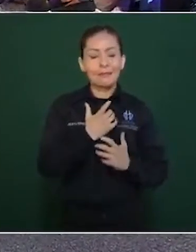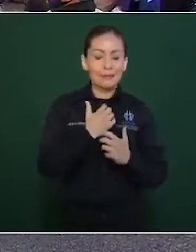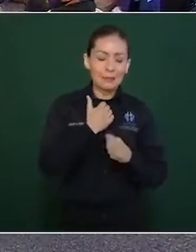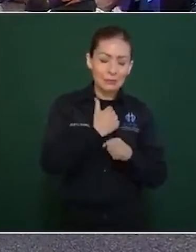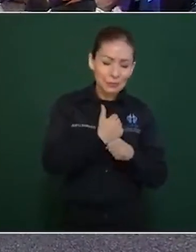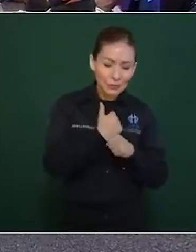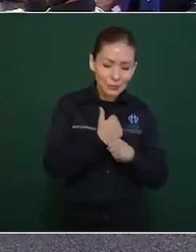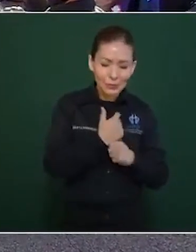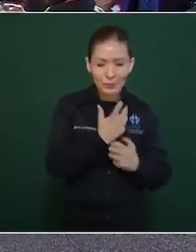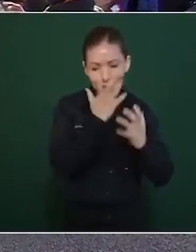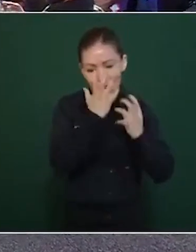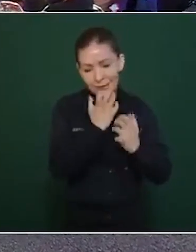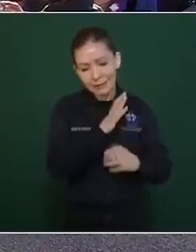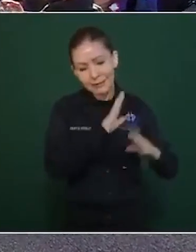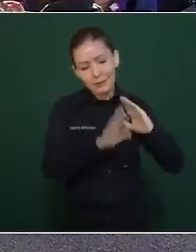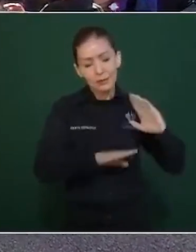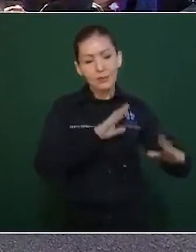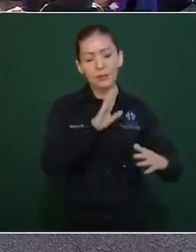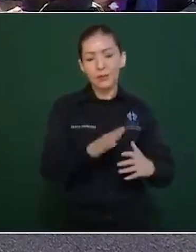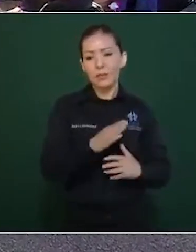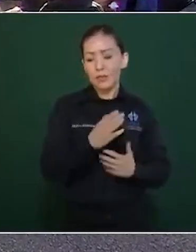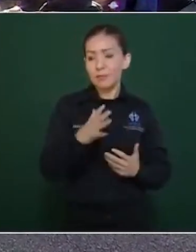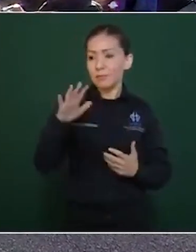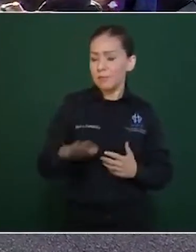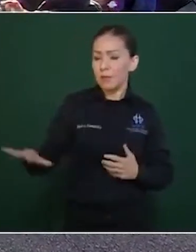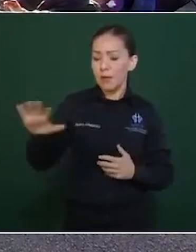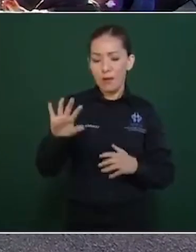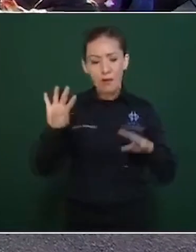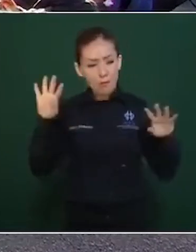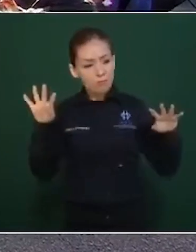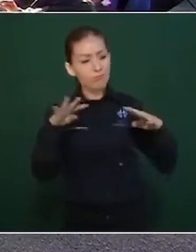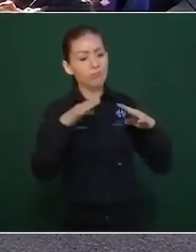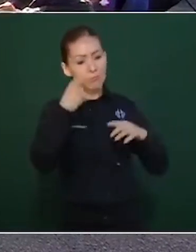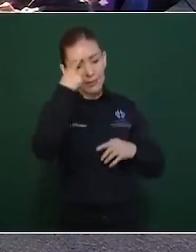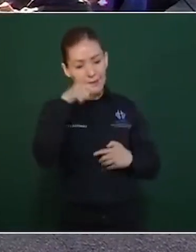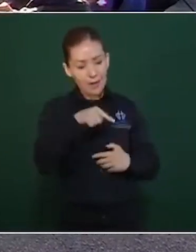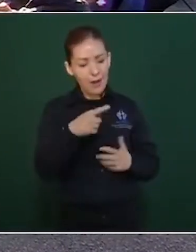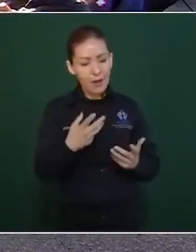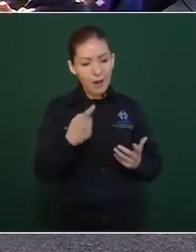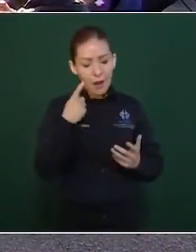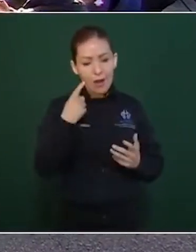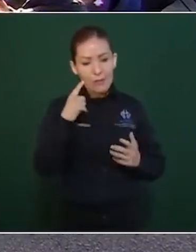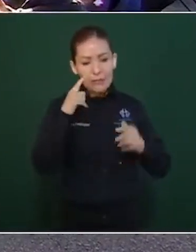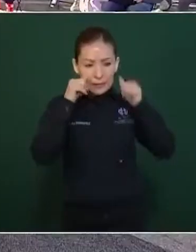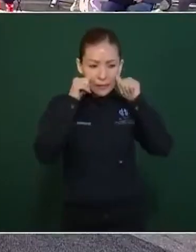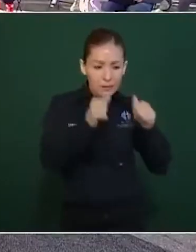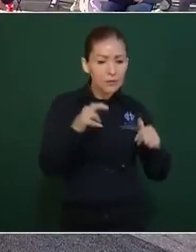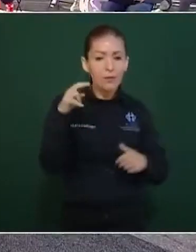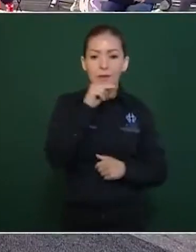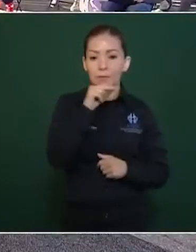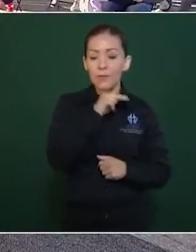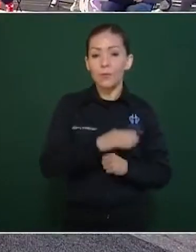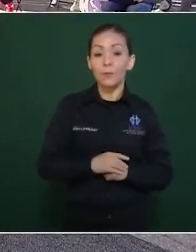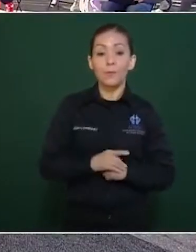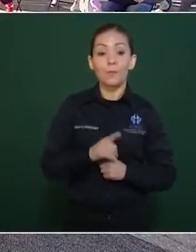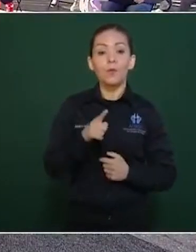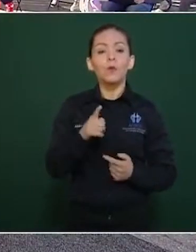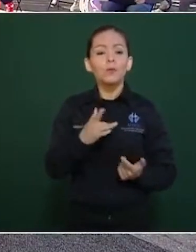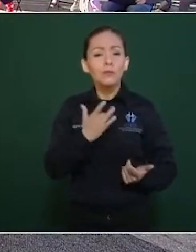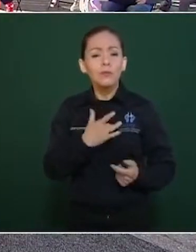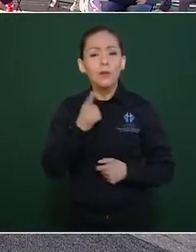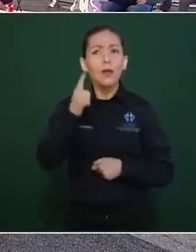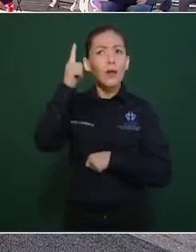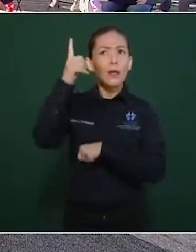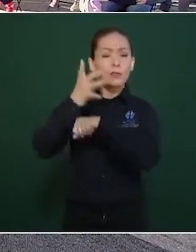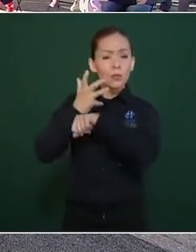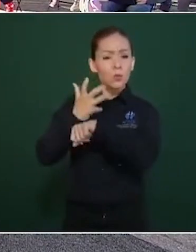tome conciencia y se atienda el problema de fondo. ¿Considera que en Estados Unidos hay voluntad política, pero sí, no hay acción? Pero no hay